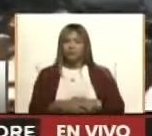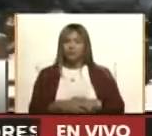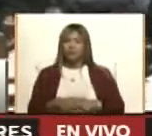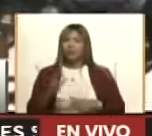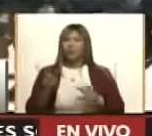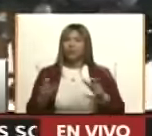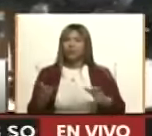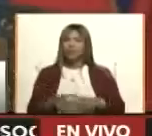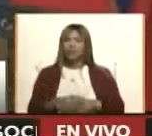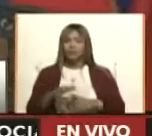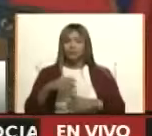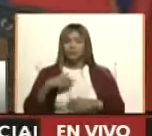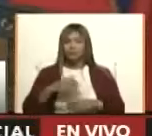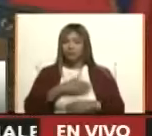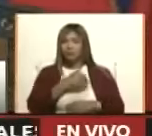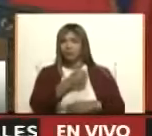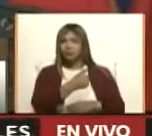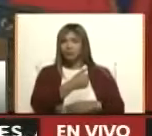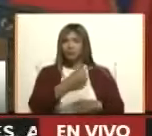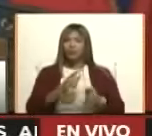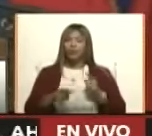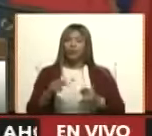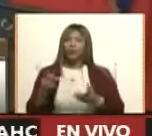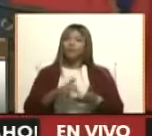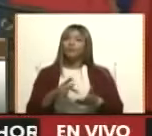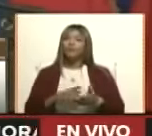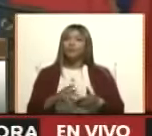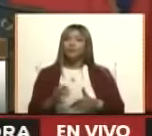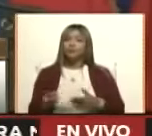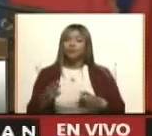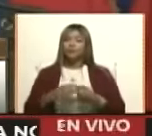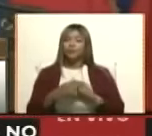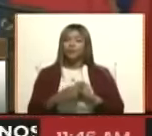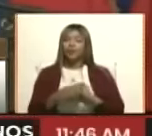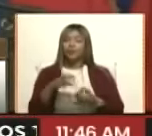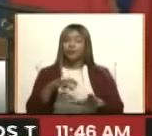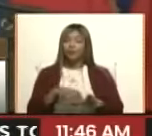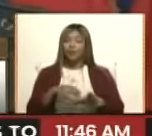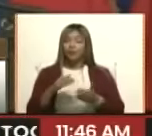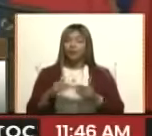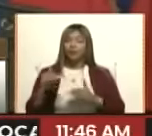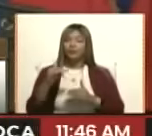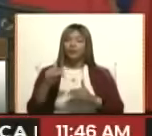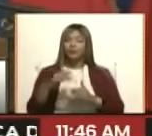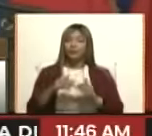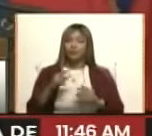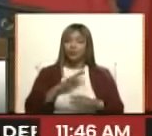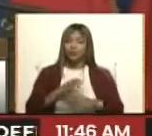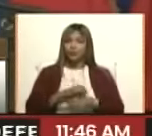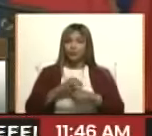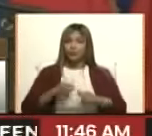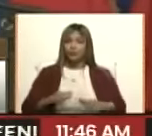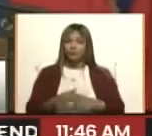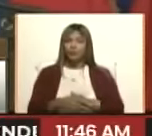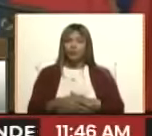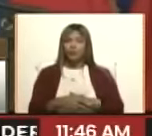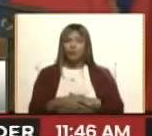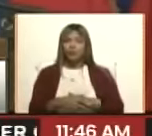Ciudadanos mayores generales y almirantes, integrantes del Estado Mayor Superior de la Fuerza Armada Nacional